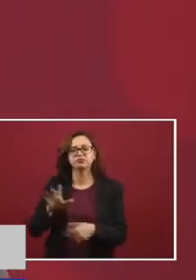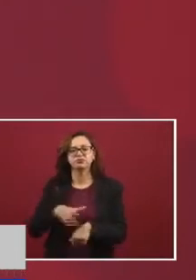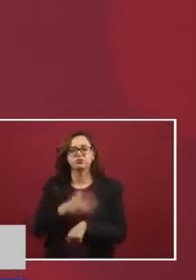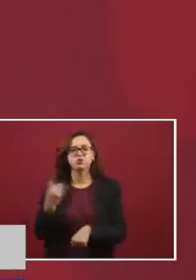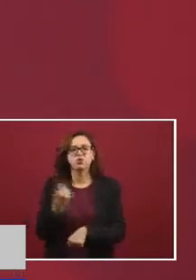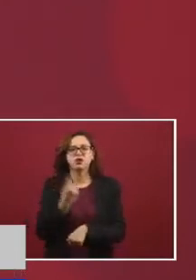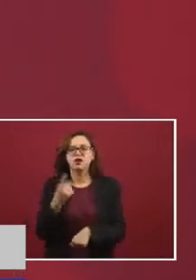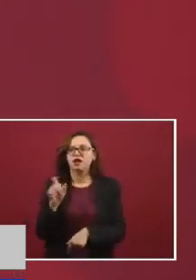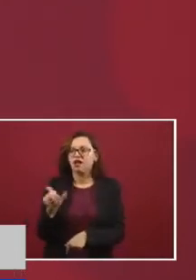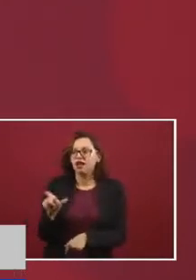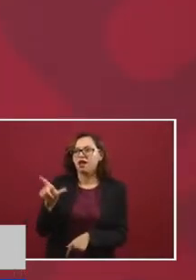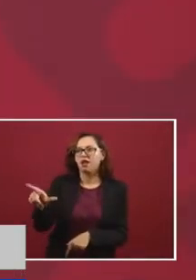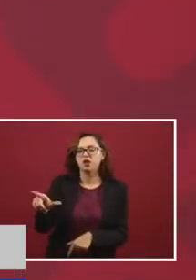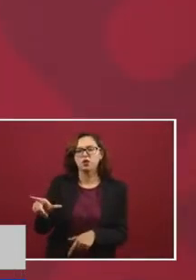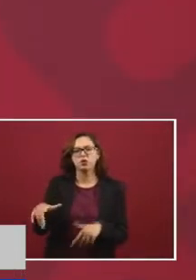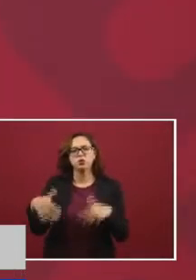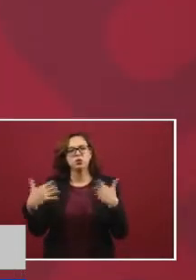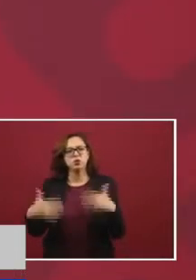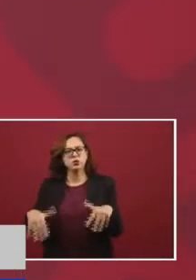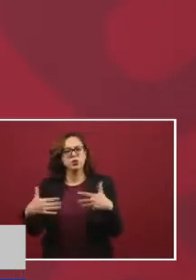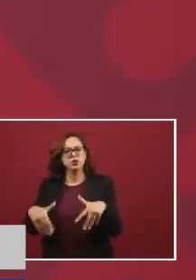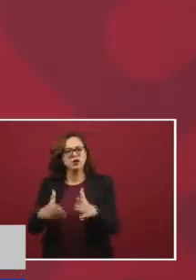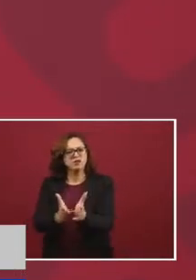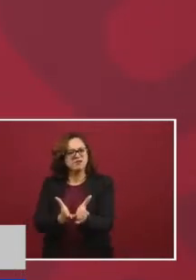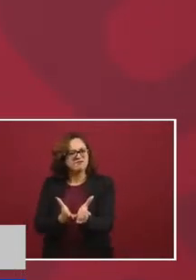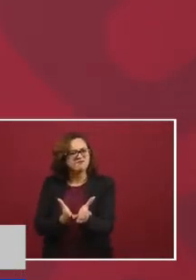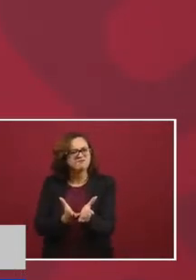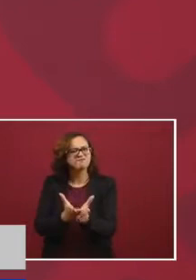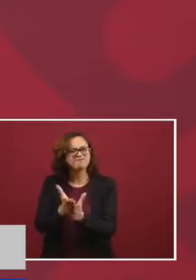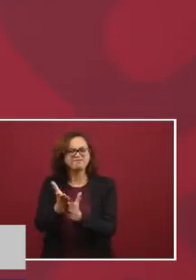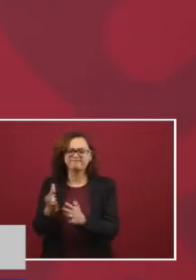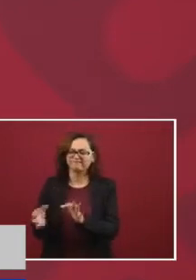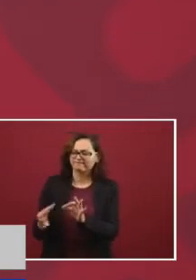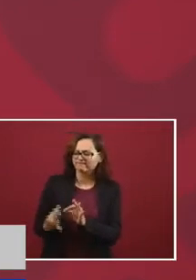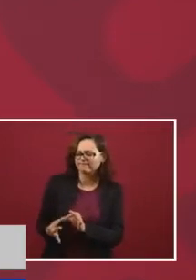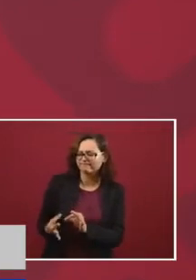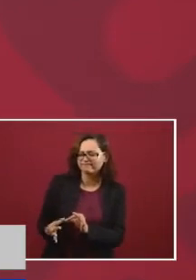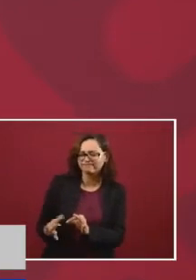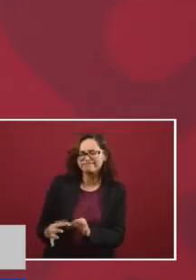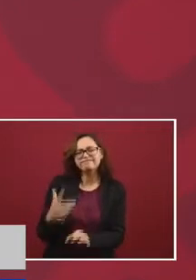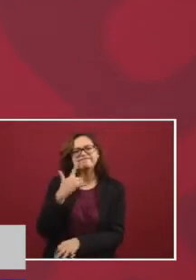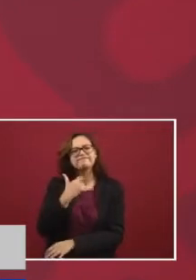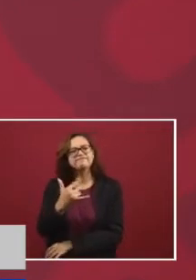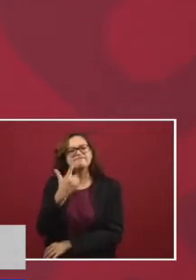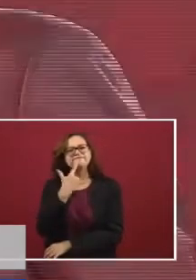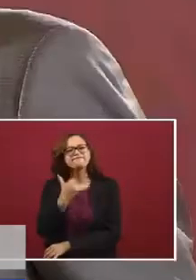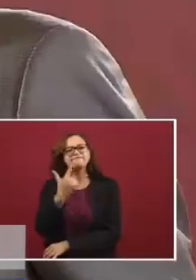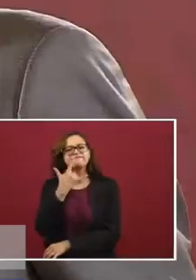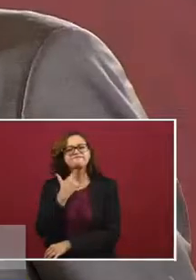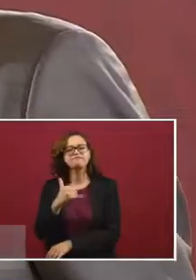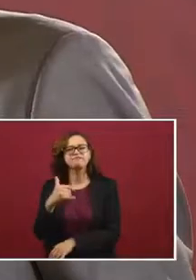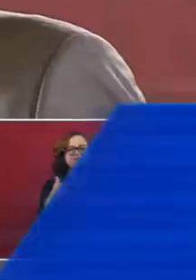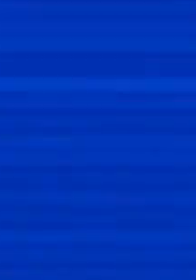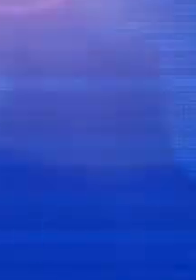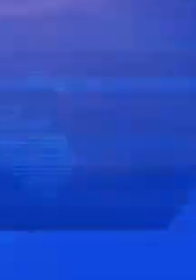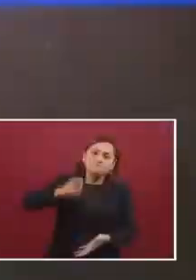Se cuenta con un plan de acción en caso de desastres naturales en respuesta a los microsismos en días pasados en la Ciudad de México.